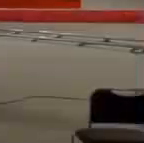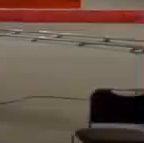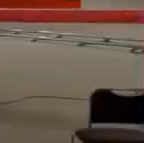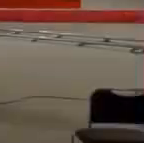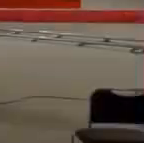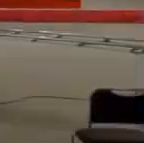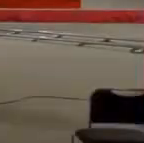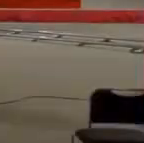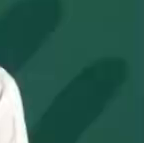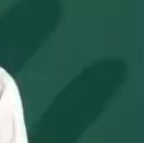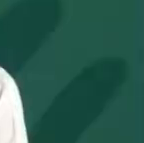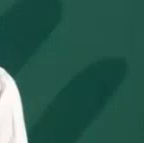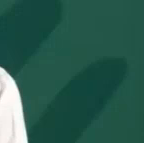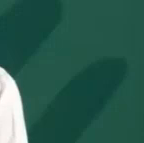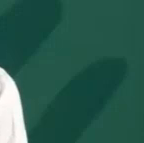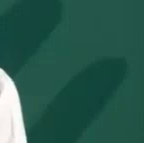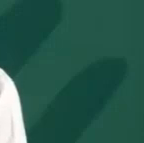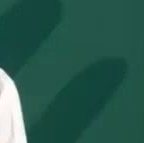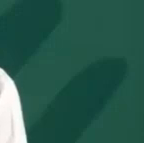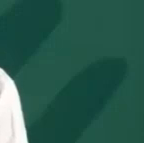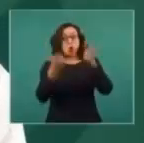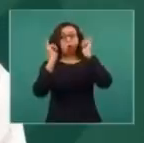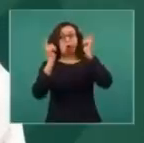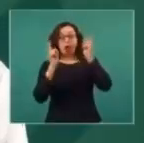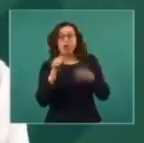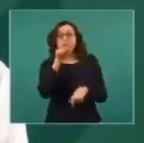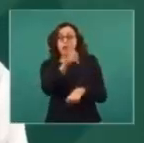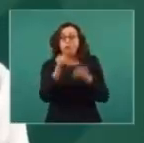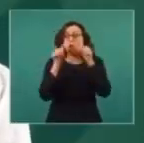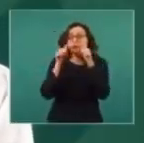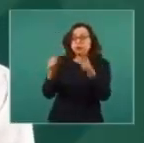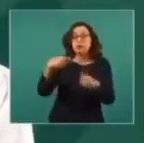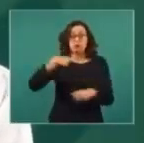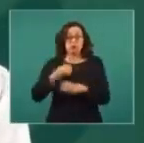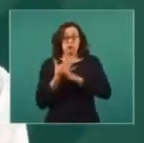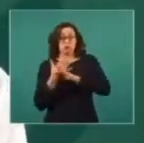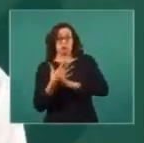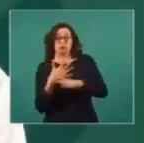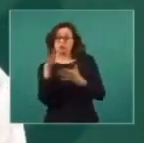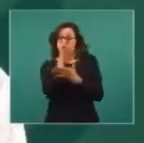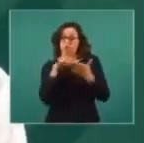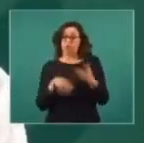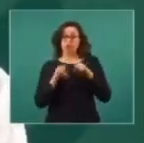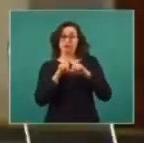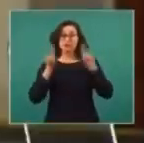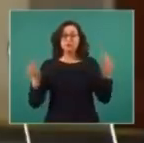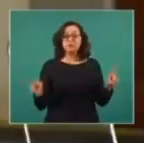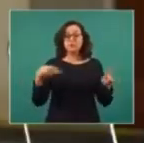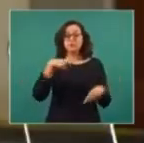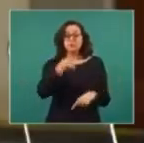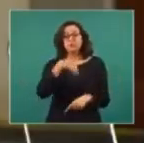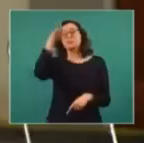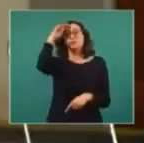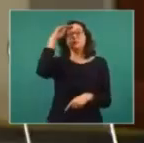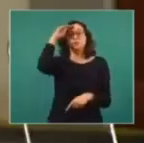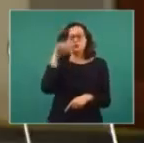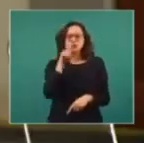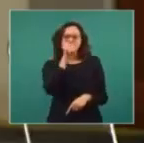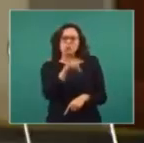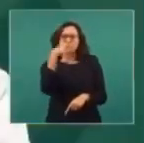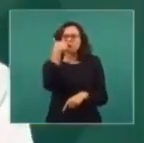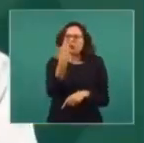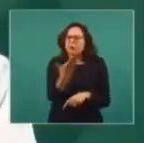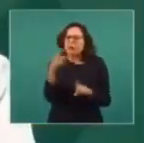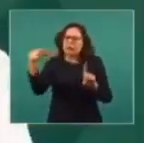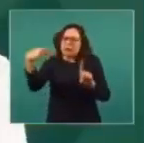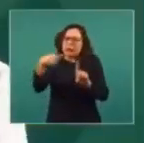para servirles en conferencia de prensa ante las preguntas no fue lo que dije entonces lo que da la impresión de ley es que usted está tratando llevar las